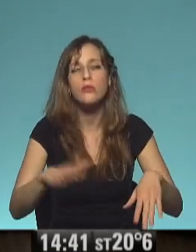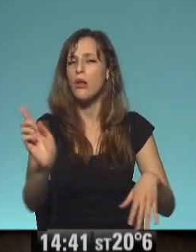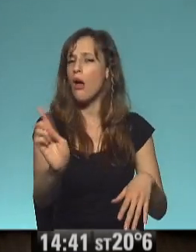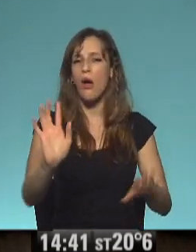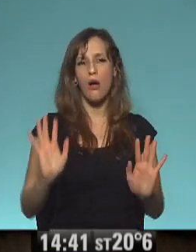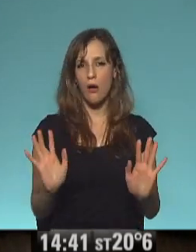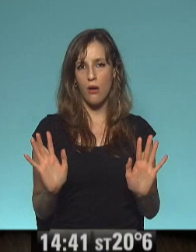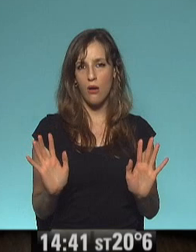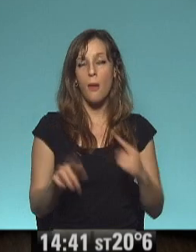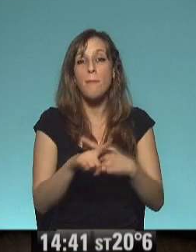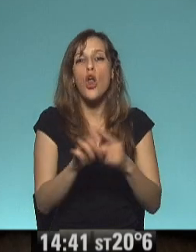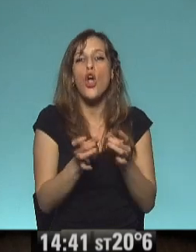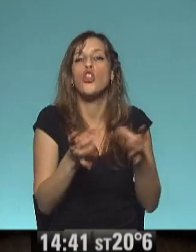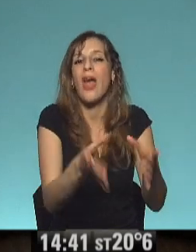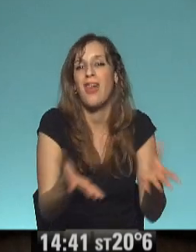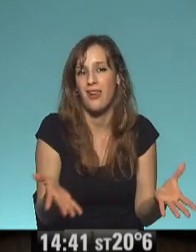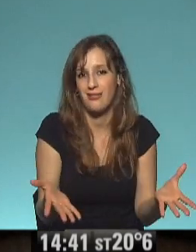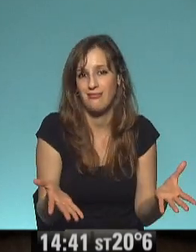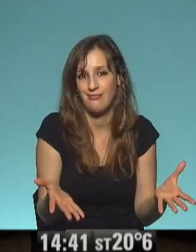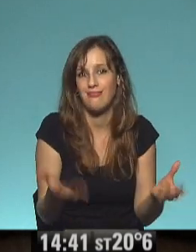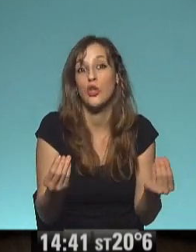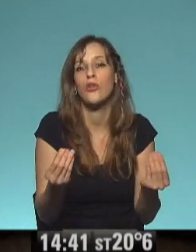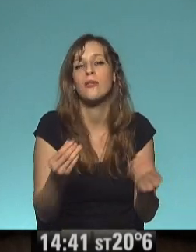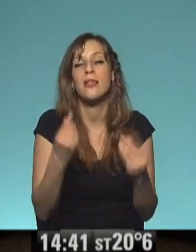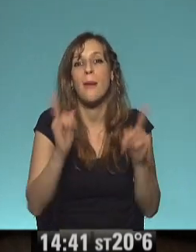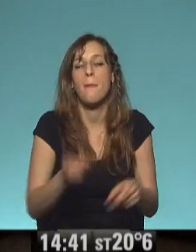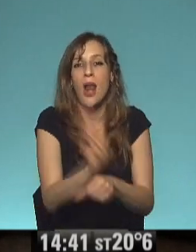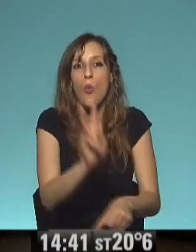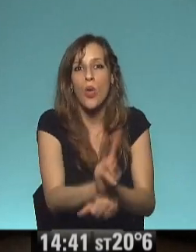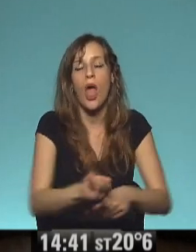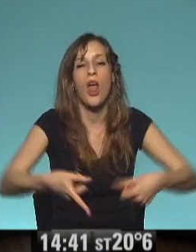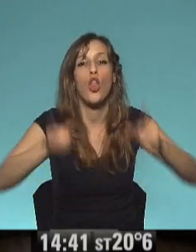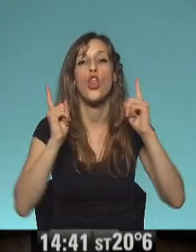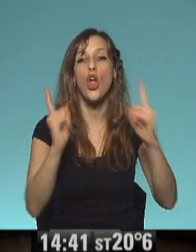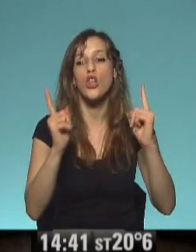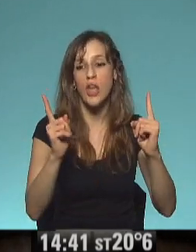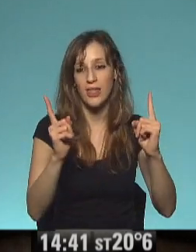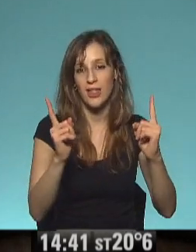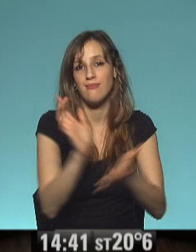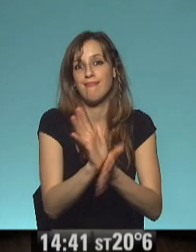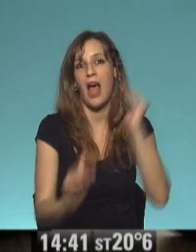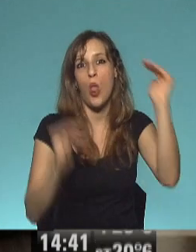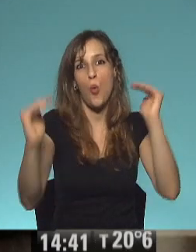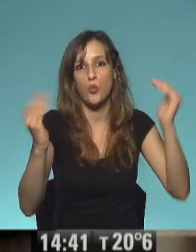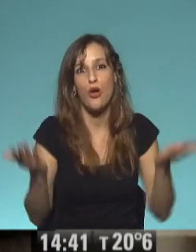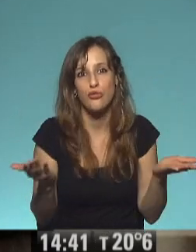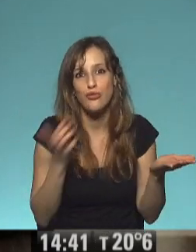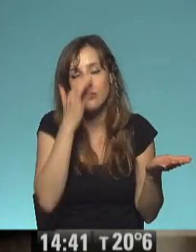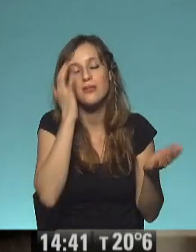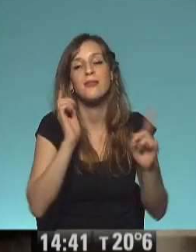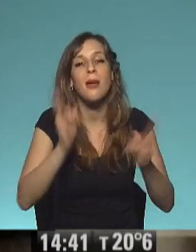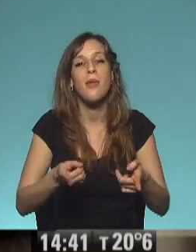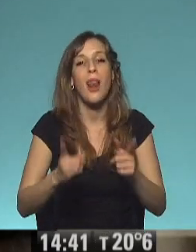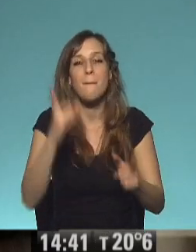lo pronto, son los docentes, que son adultos, son los padres de los chicos, porque los chicos vuelven infectados